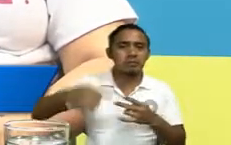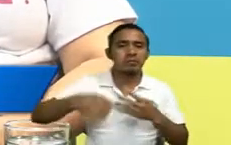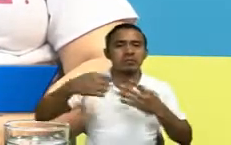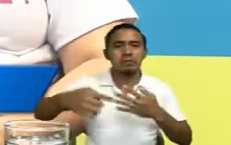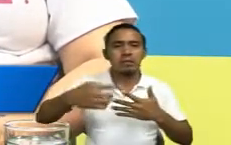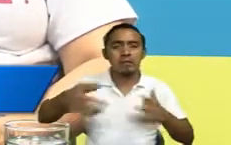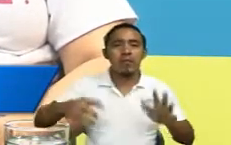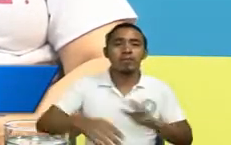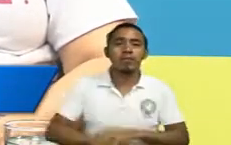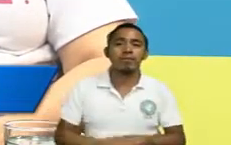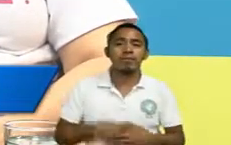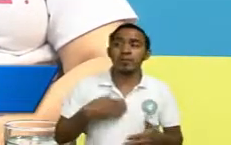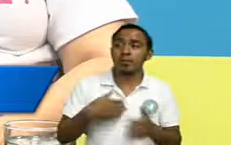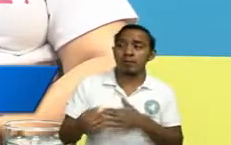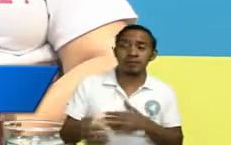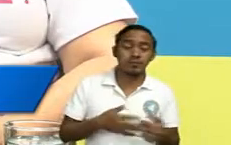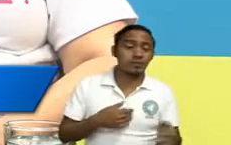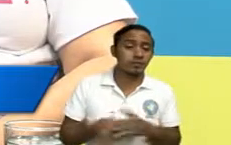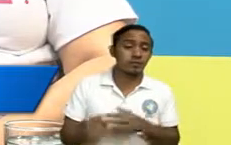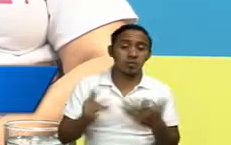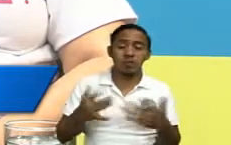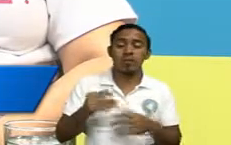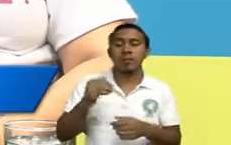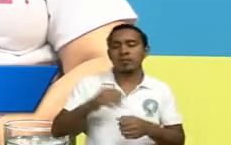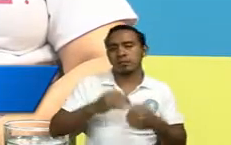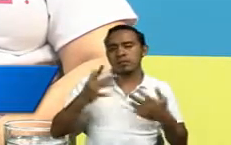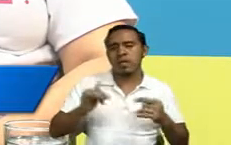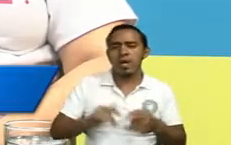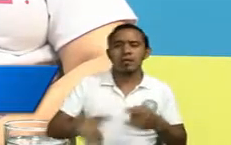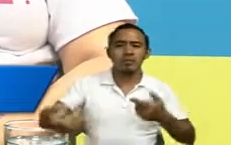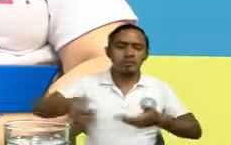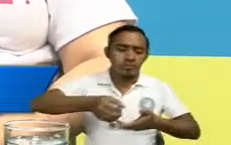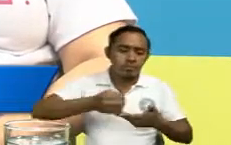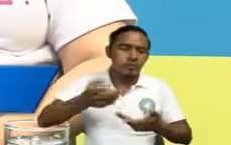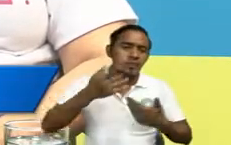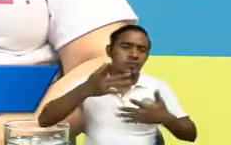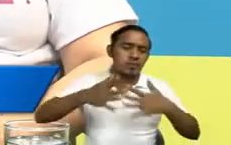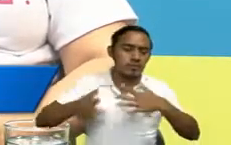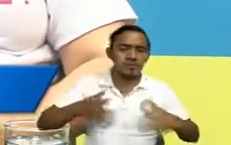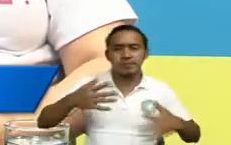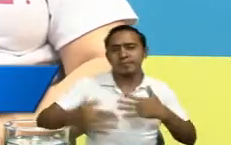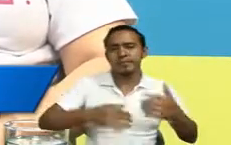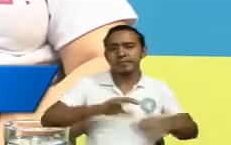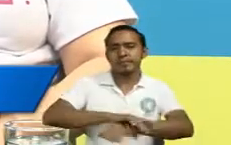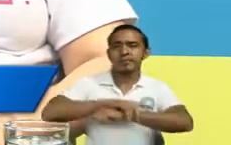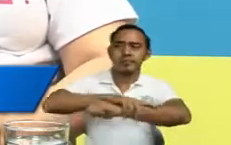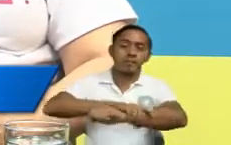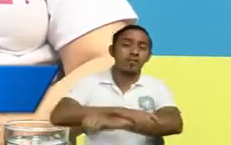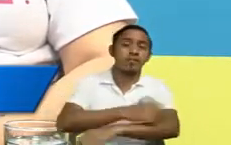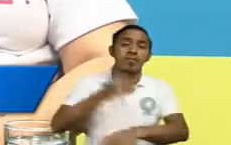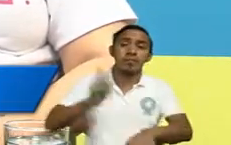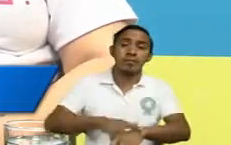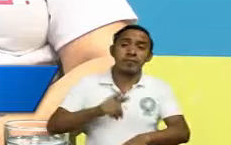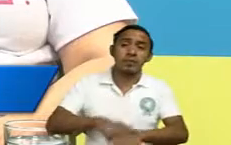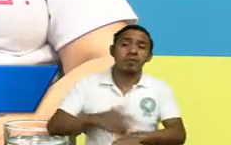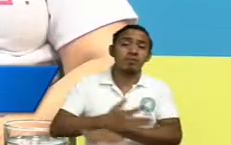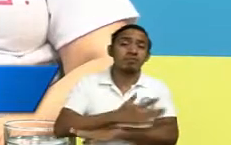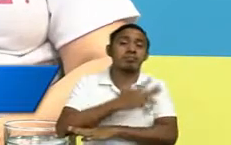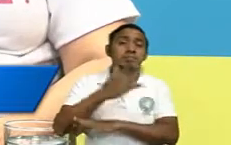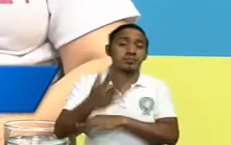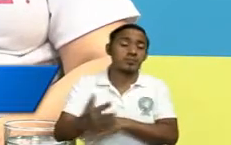final, independientemente de todo el tratamiento, rehabilitación que llevan, que eso implica tiempo y un costo,